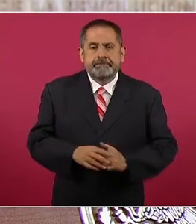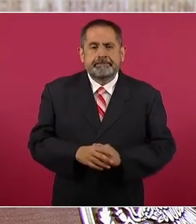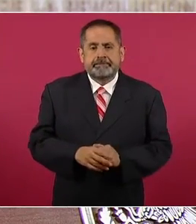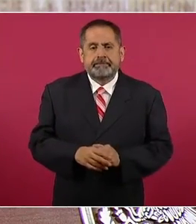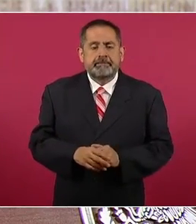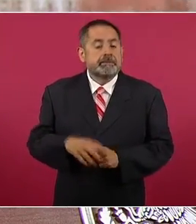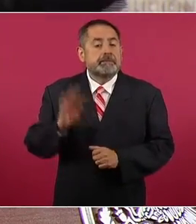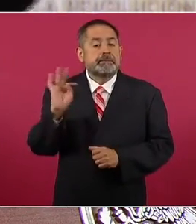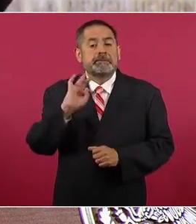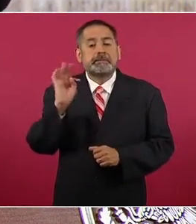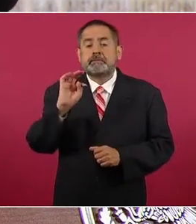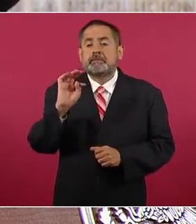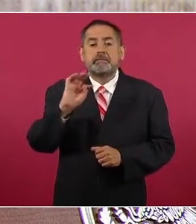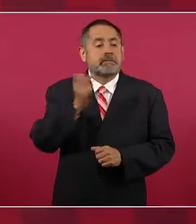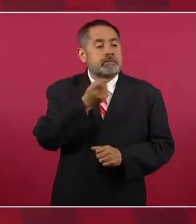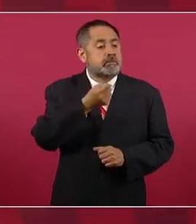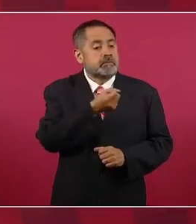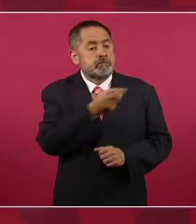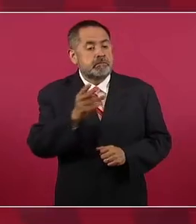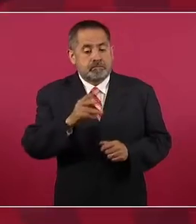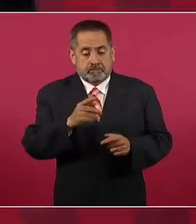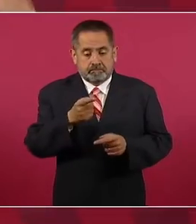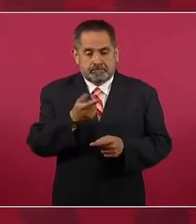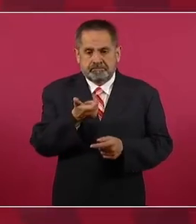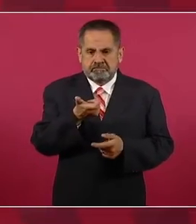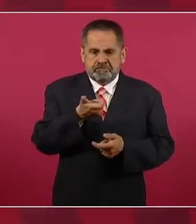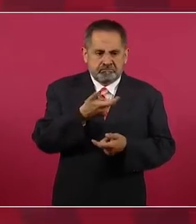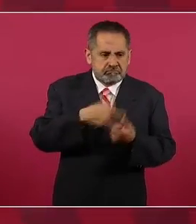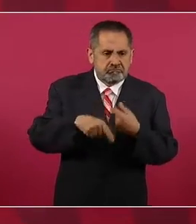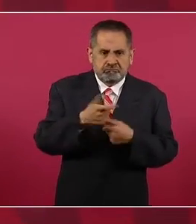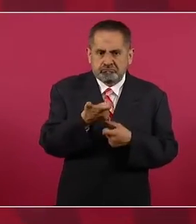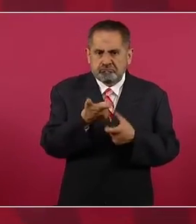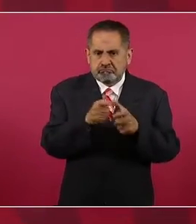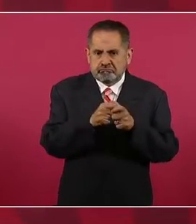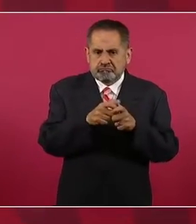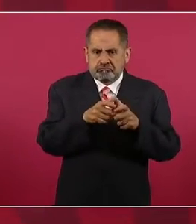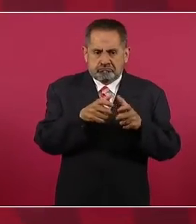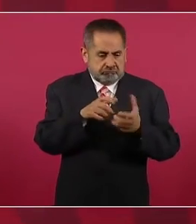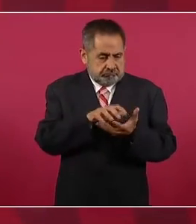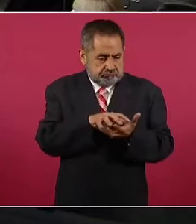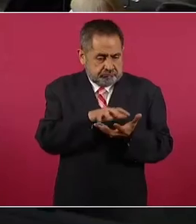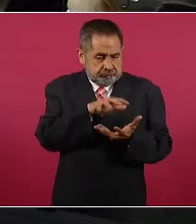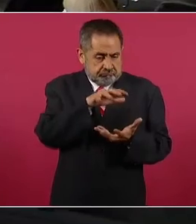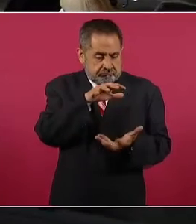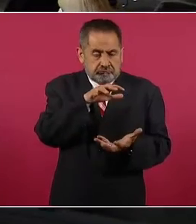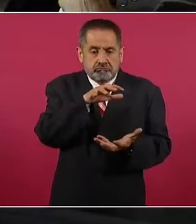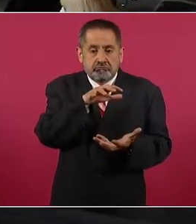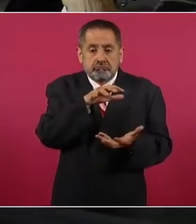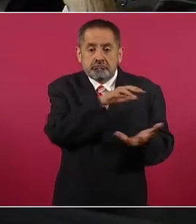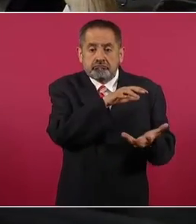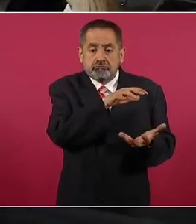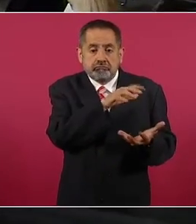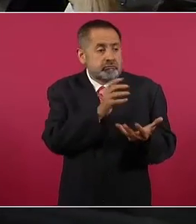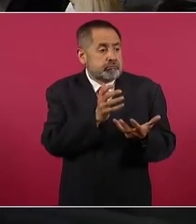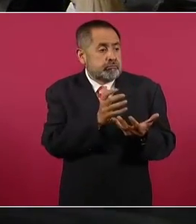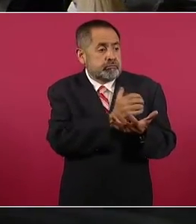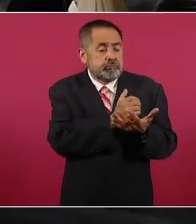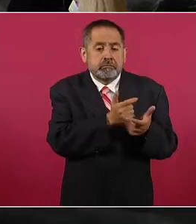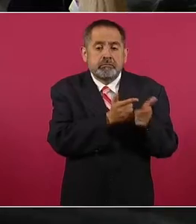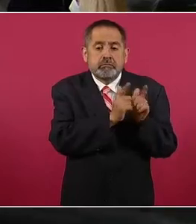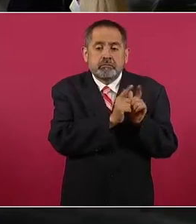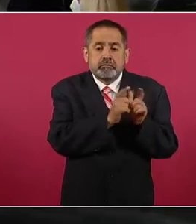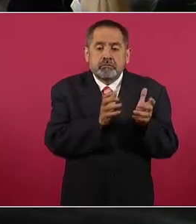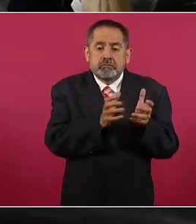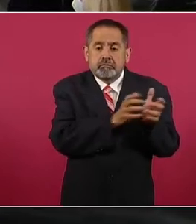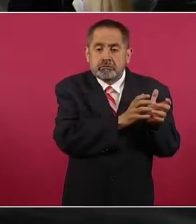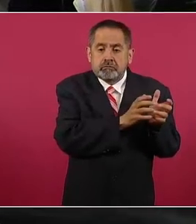Puede haber crecimiento económico, pero se acumula, como ha sucedido en México durante mucho tiempo, con